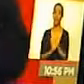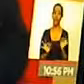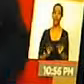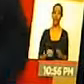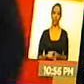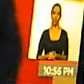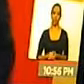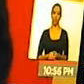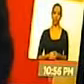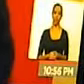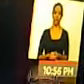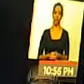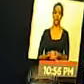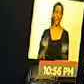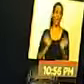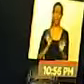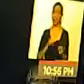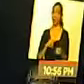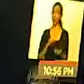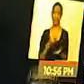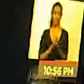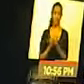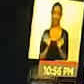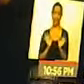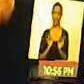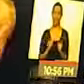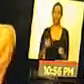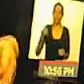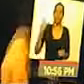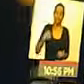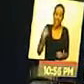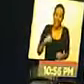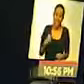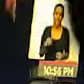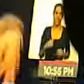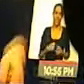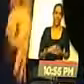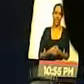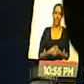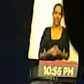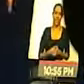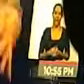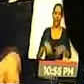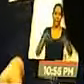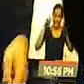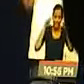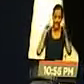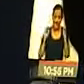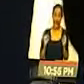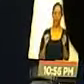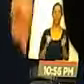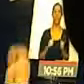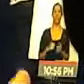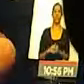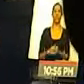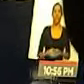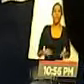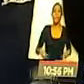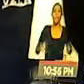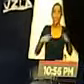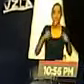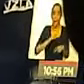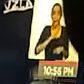Sí. A la nada no le puede pasar nada. Él tiene que escarmentar en tiempo real, en vida propia,